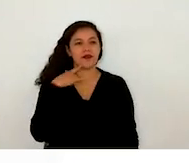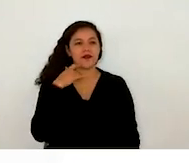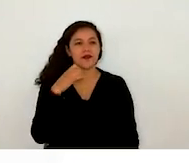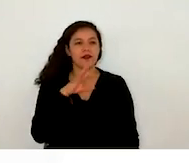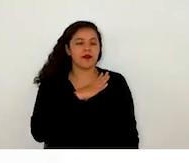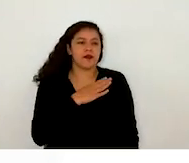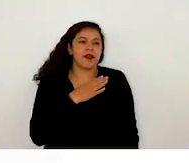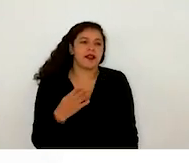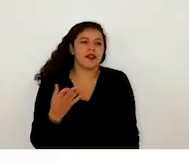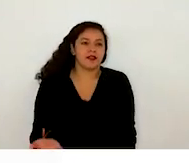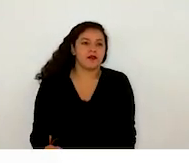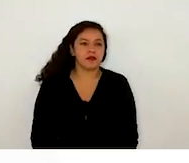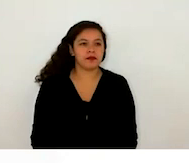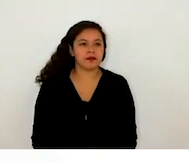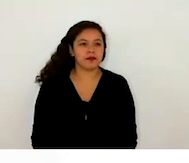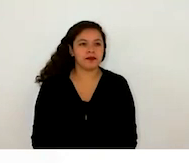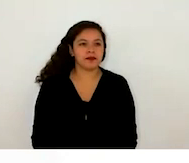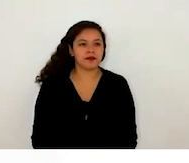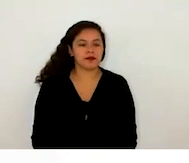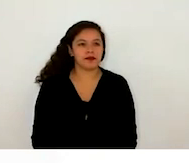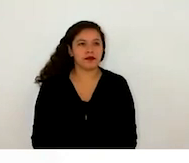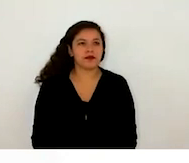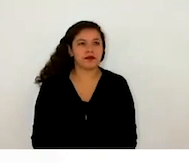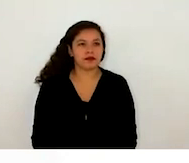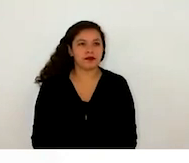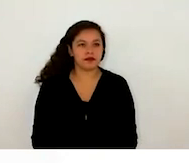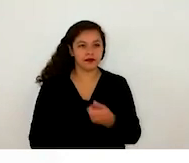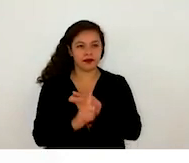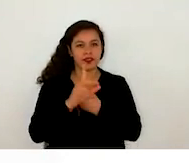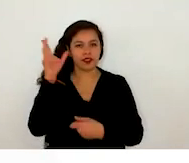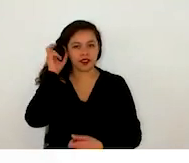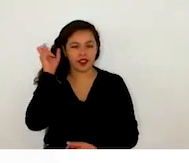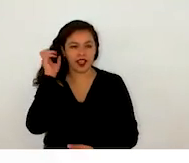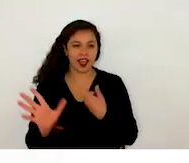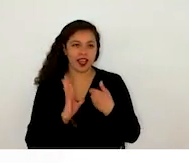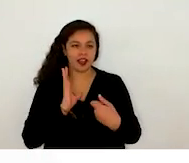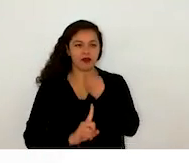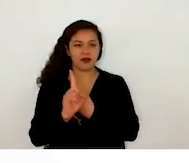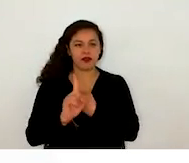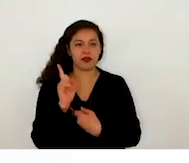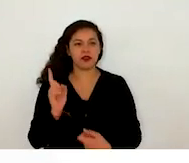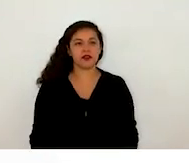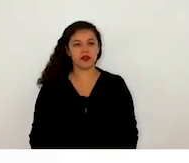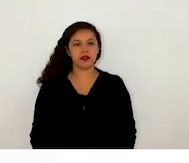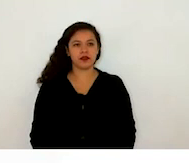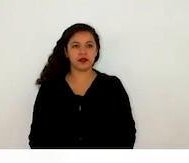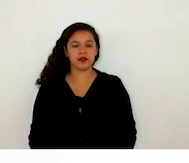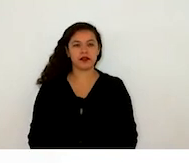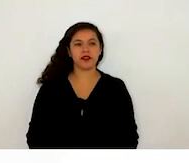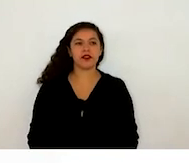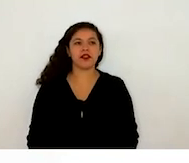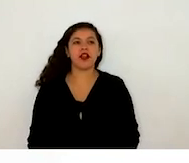se genera un problema con el audio es como si nosotros no atendemos